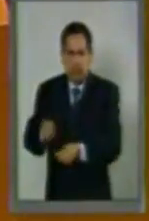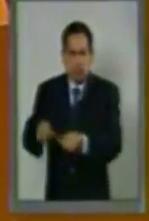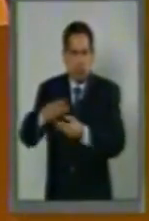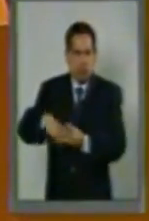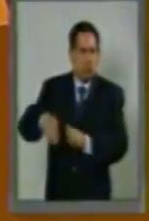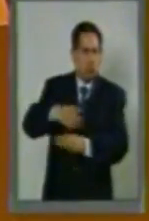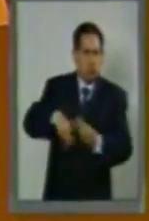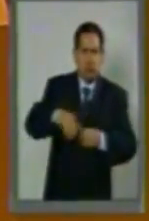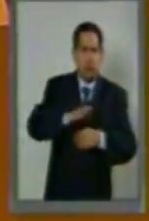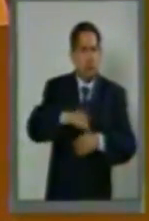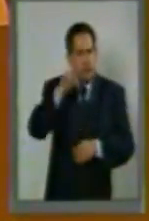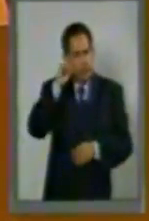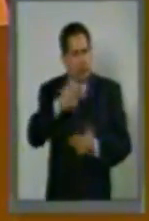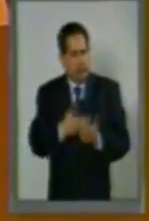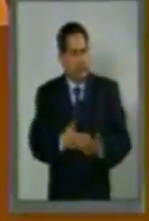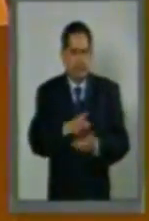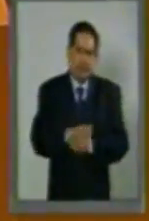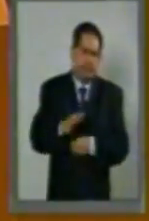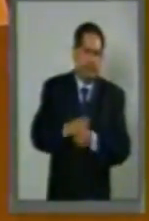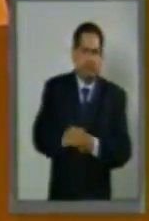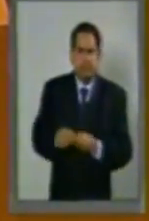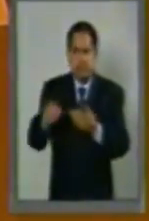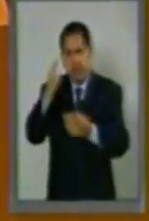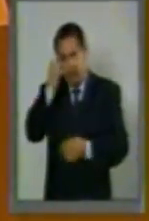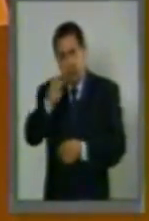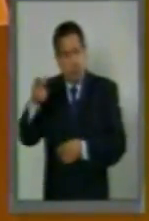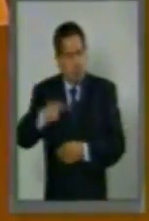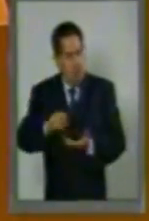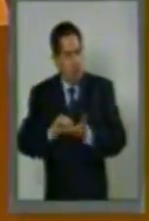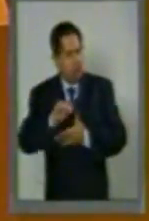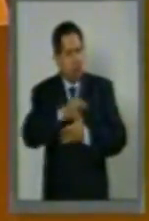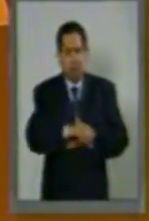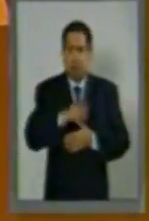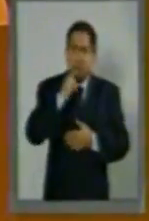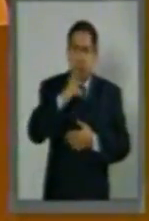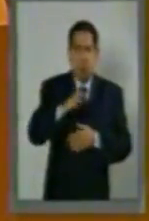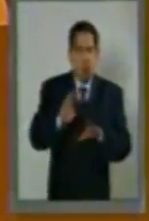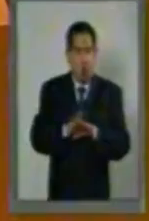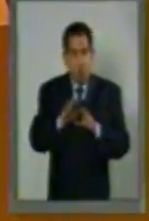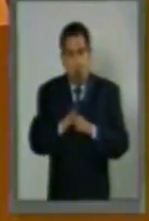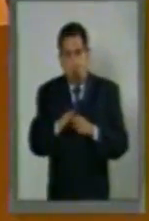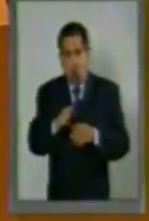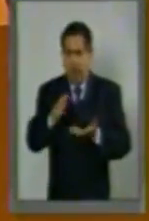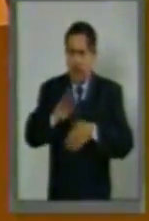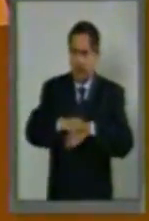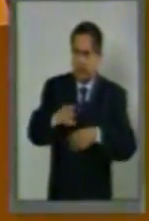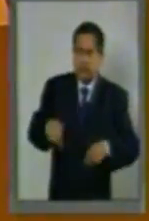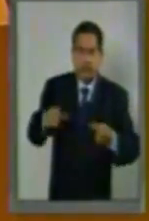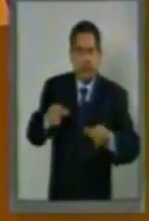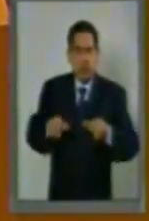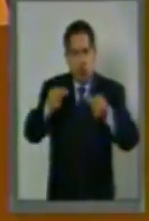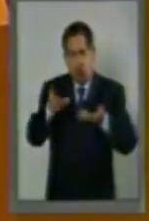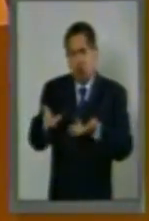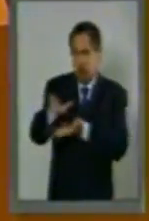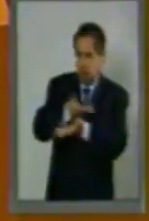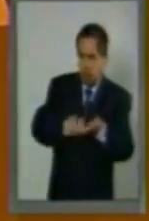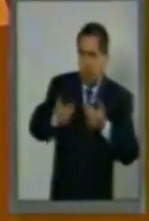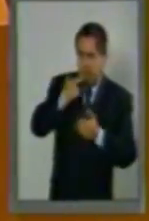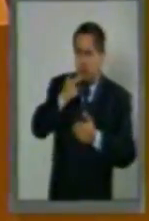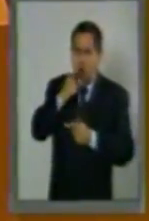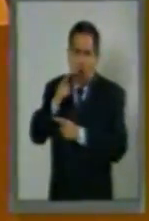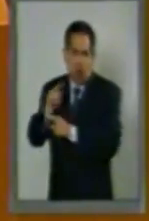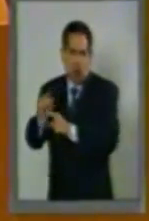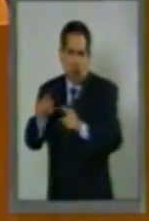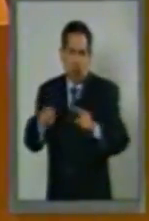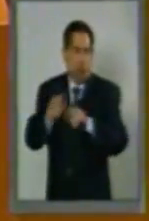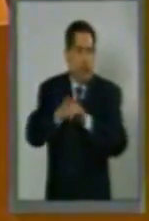de mercancías, atraer mayores inversiones, tener una balanza comercial más equilibrada y hacer más competitiva